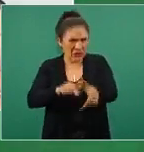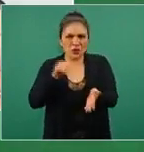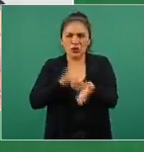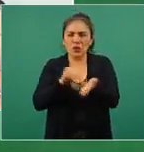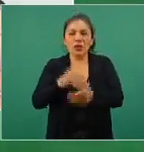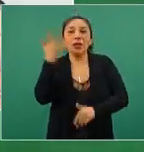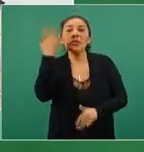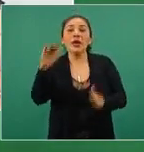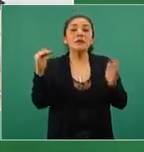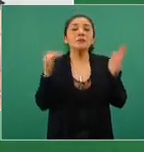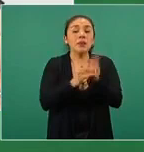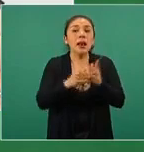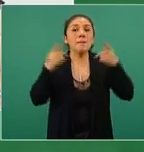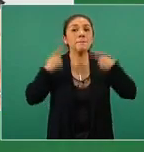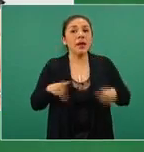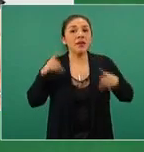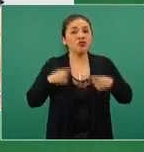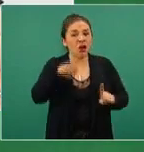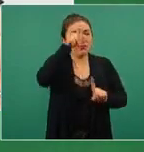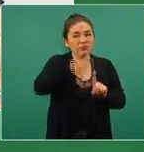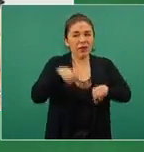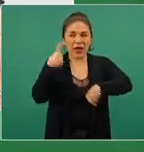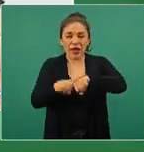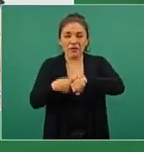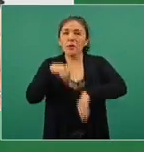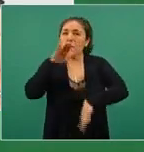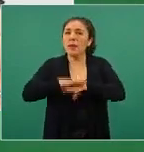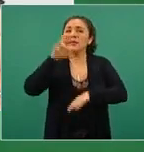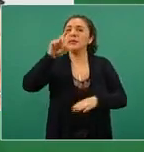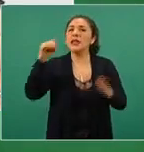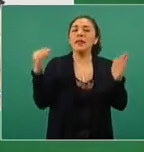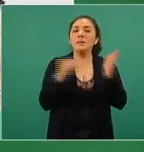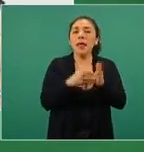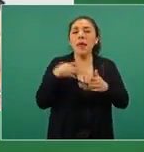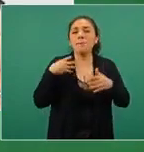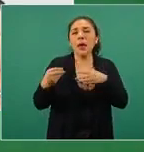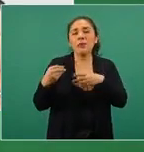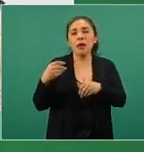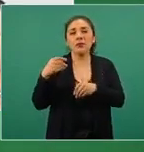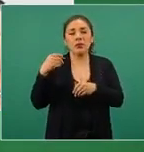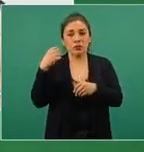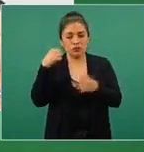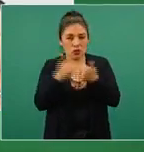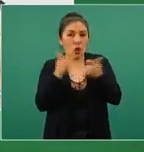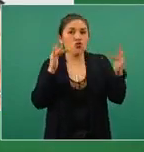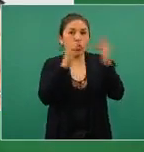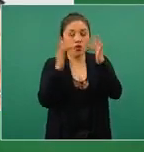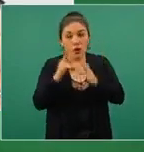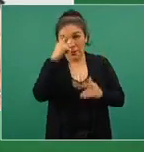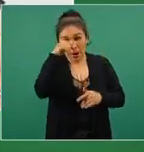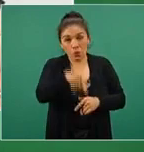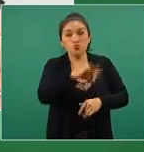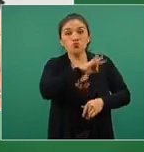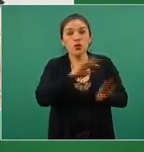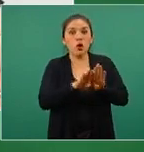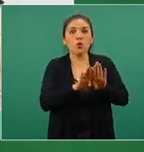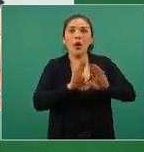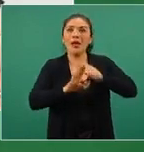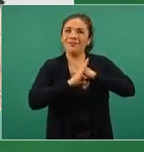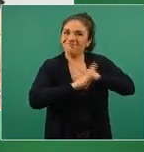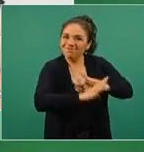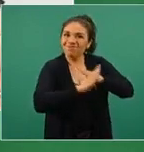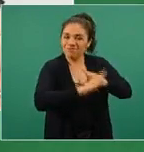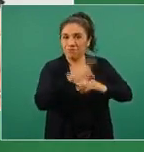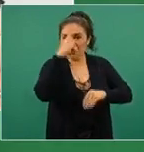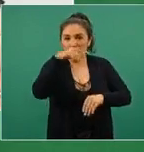más de 10,000 pacientes y más de 30,000 contactos a los mismos para poder contener y para poder tener